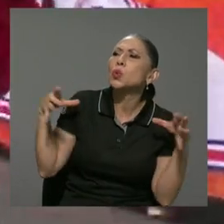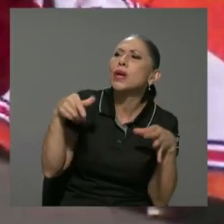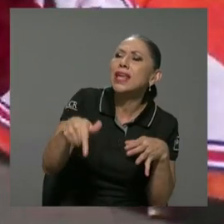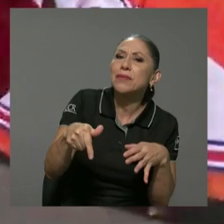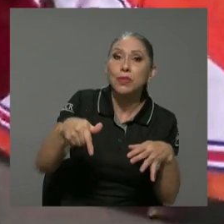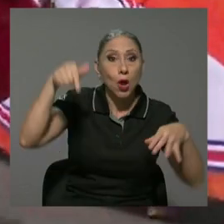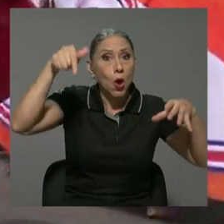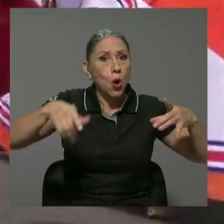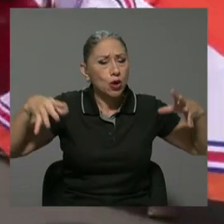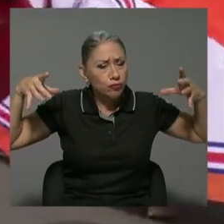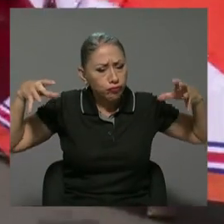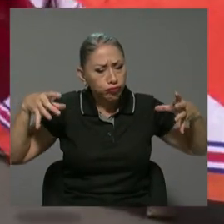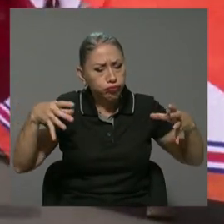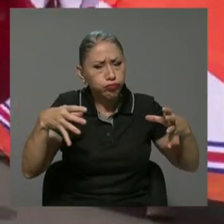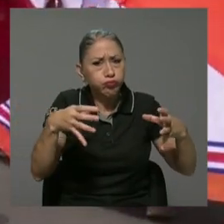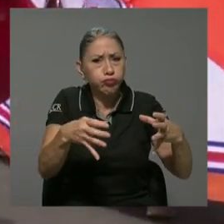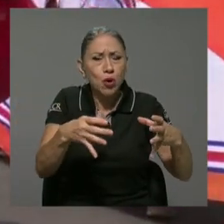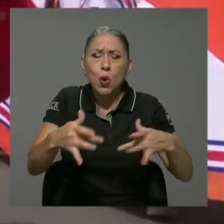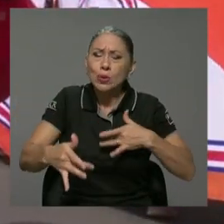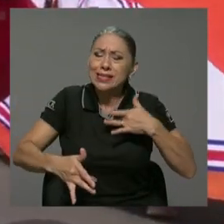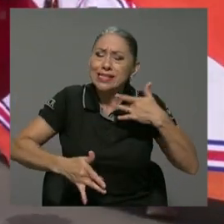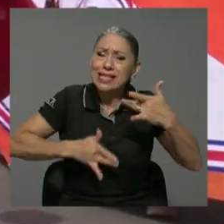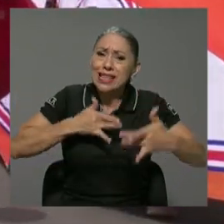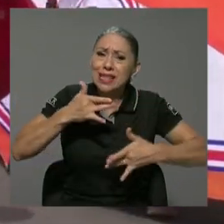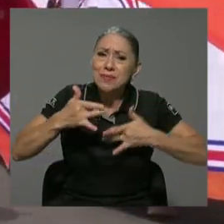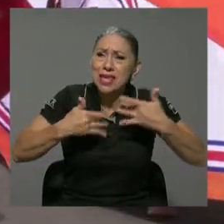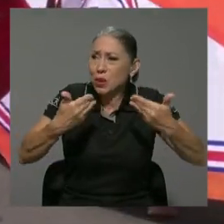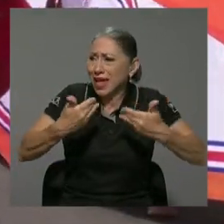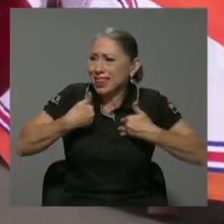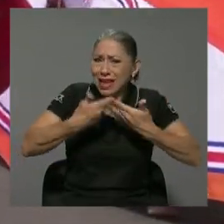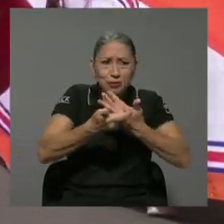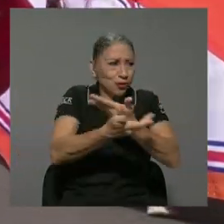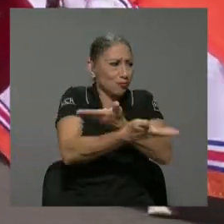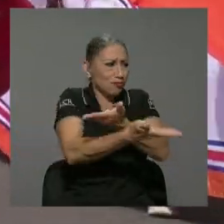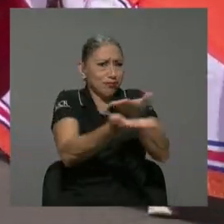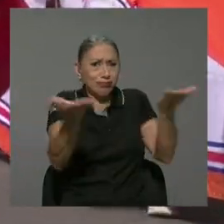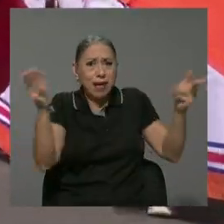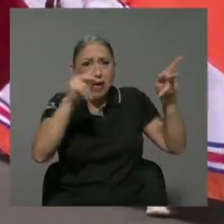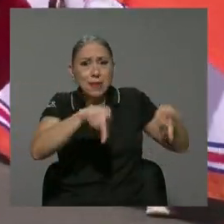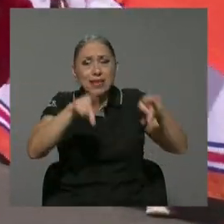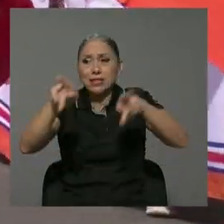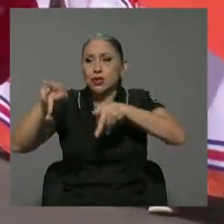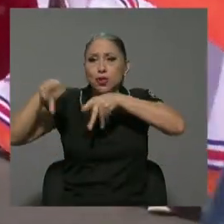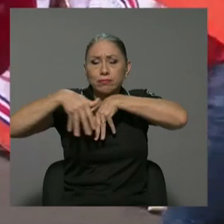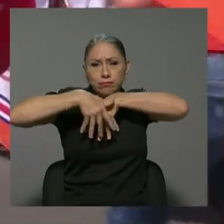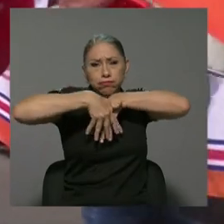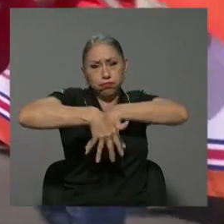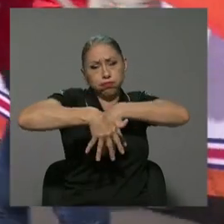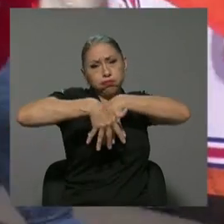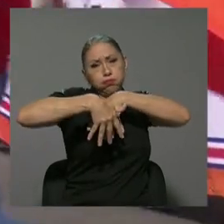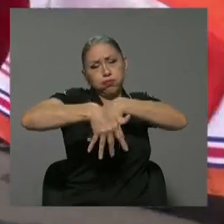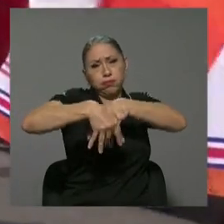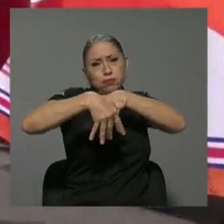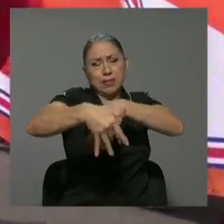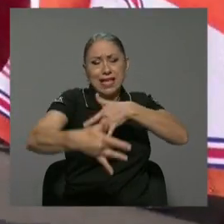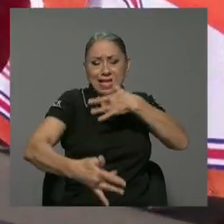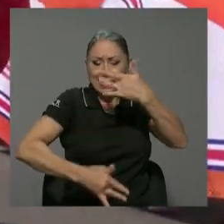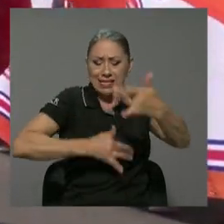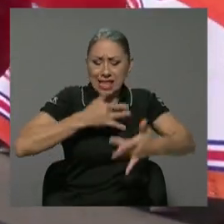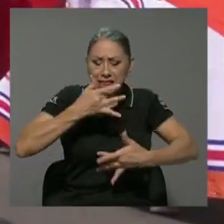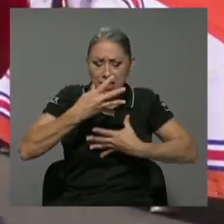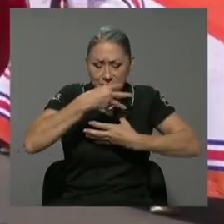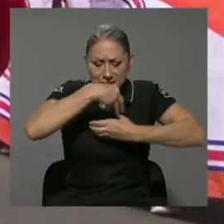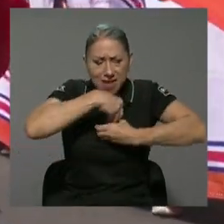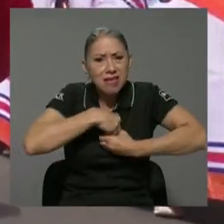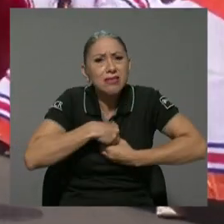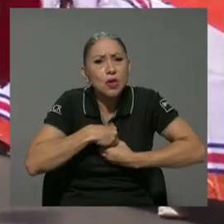realidad, que tenemos toda esta población que hoy está, que está marchando, ese sentimiento de la preocupación que tenemos